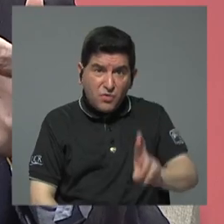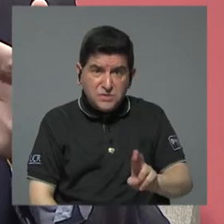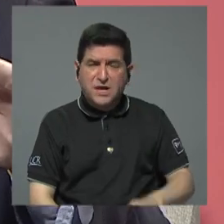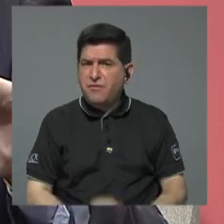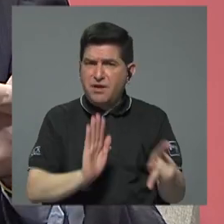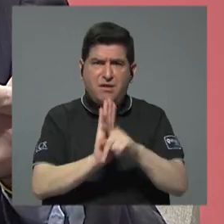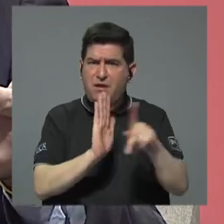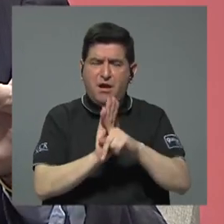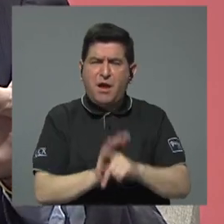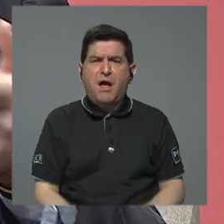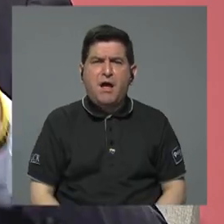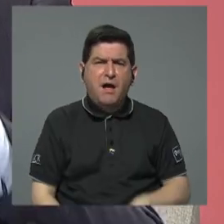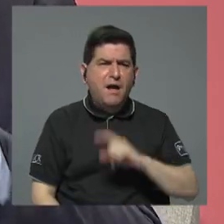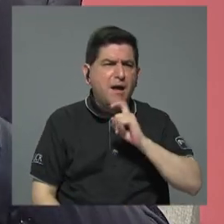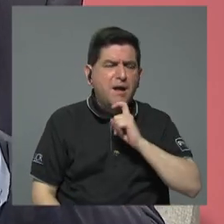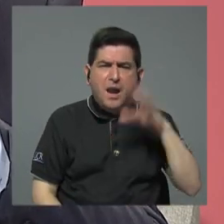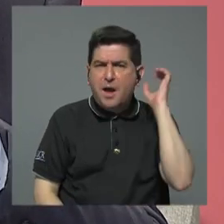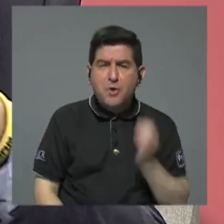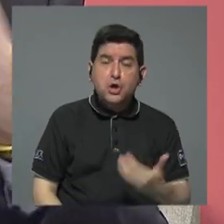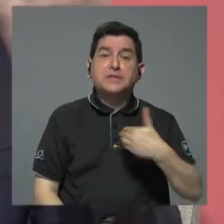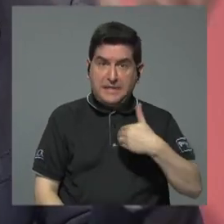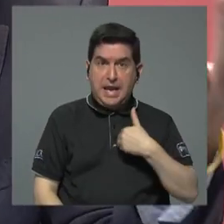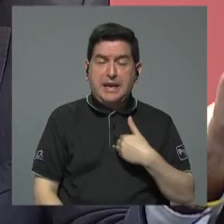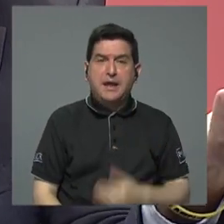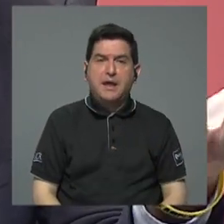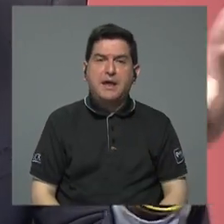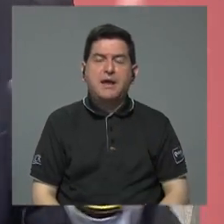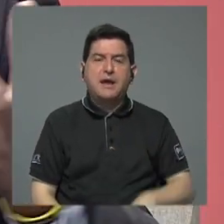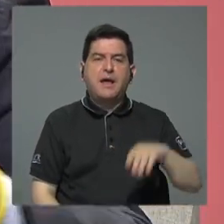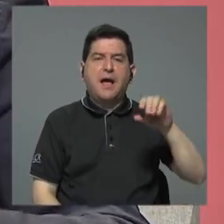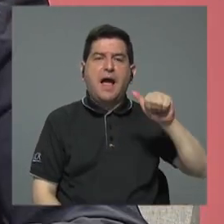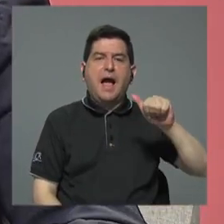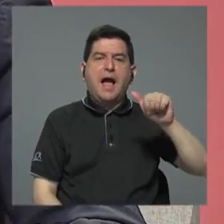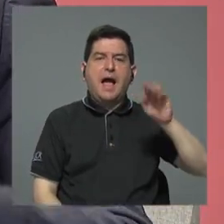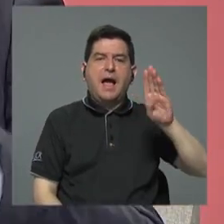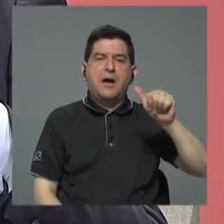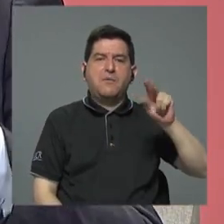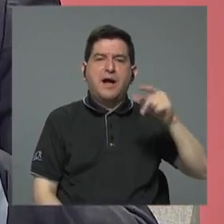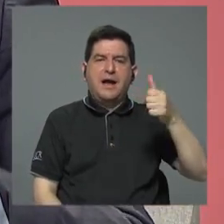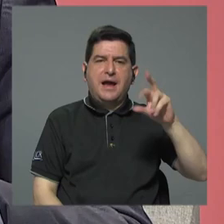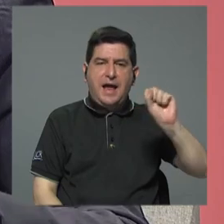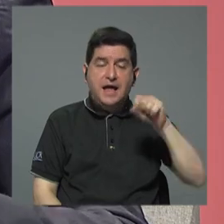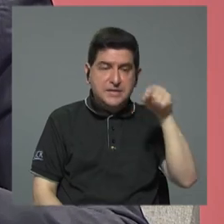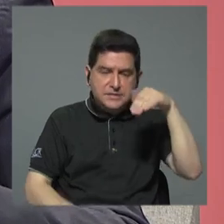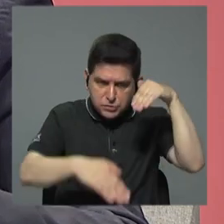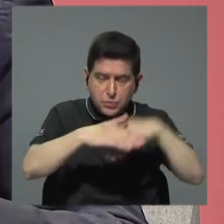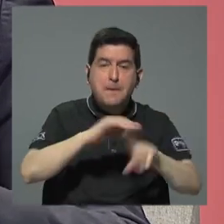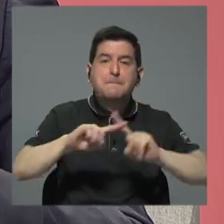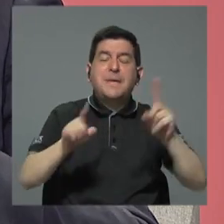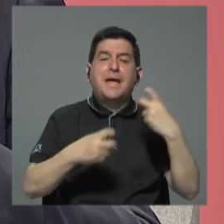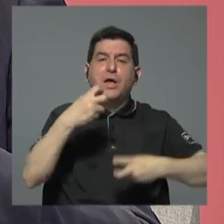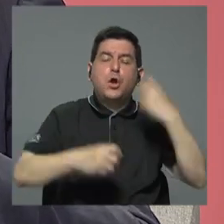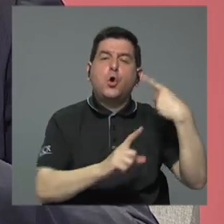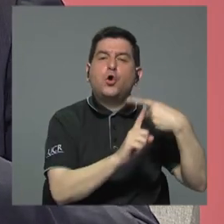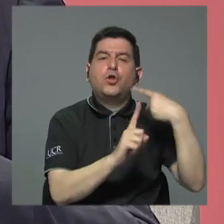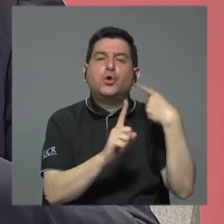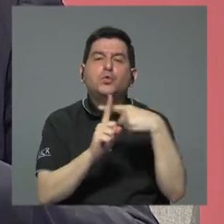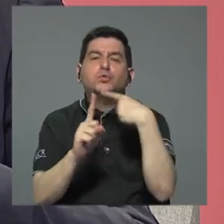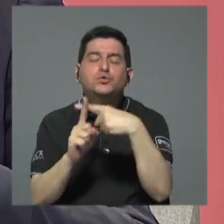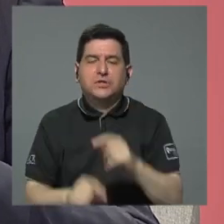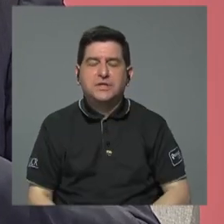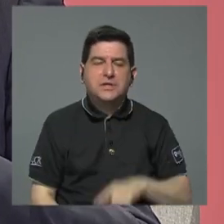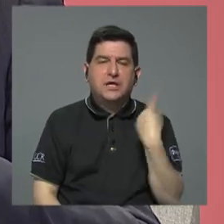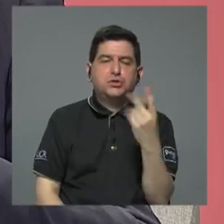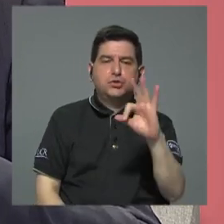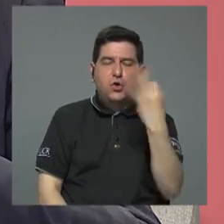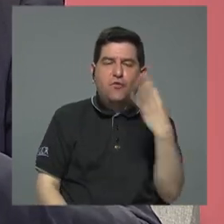está prohibida la minería de oro. Tenemos minería de oro, por ejemplo, en Avangares, que es minería subterránea. El problema con Cruzitas es que la única